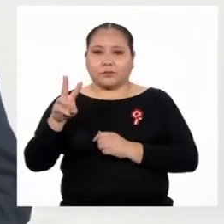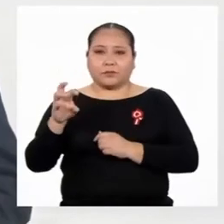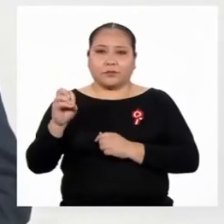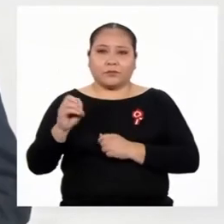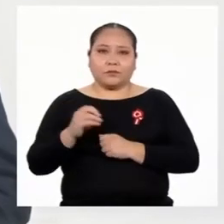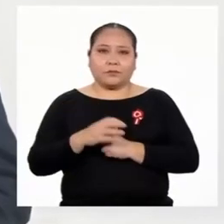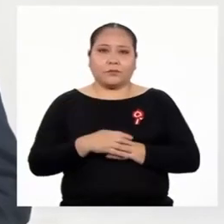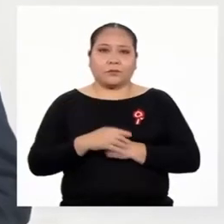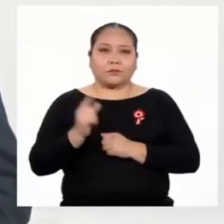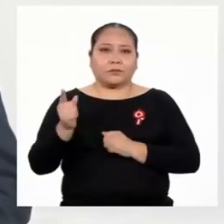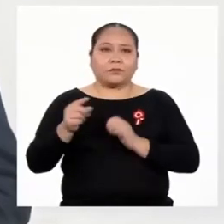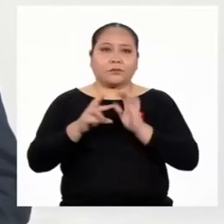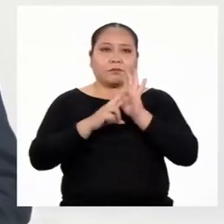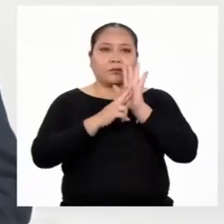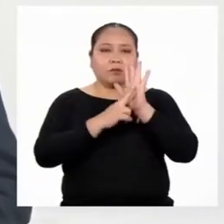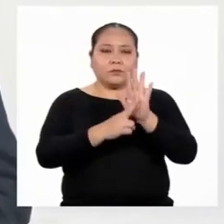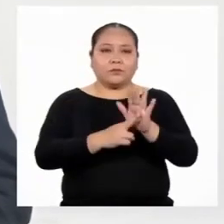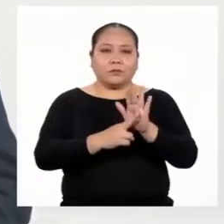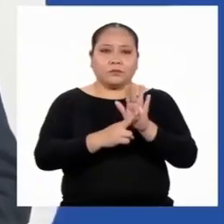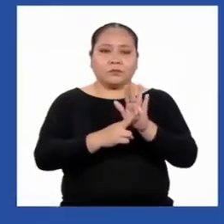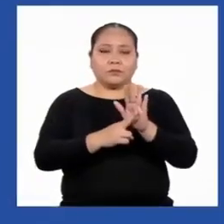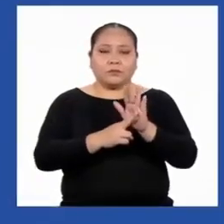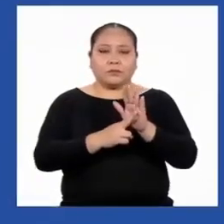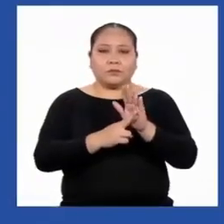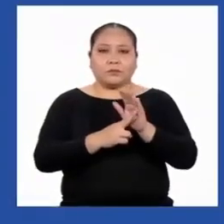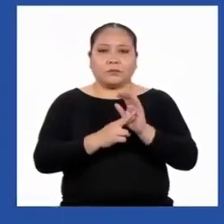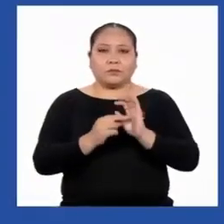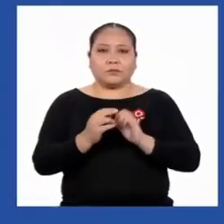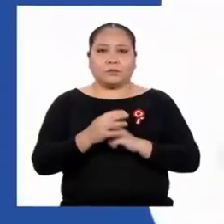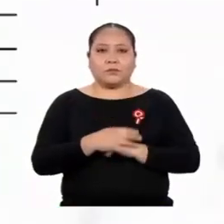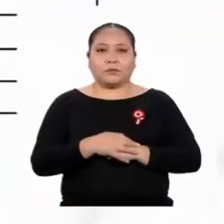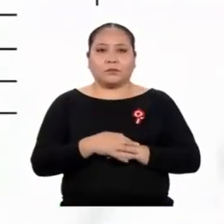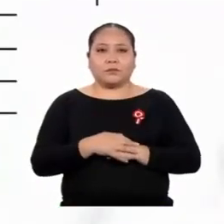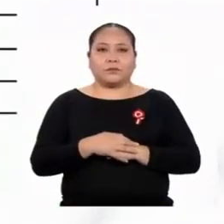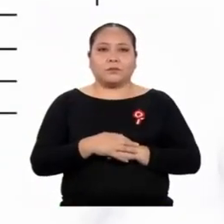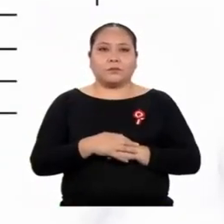su representación gráfica es la siguiente.